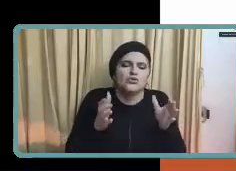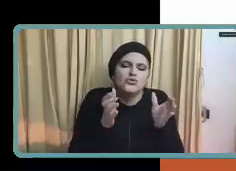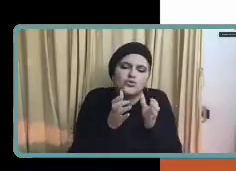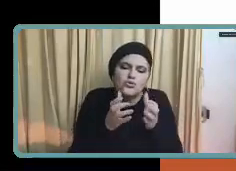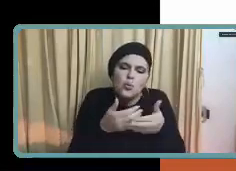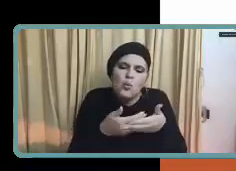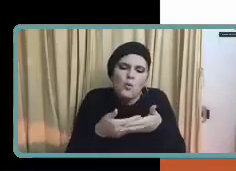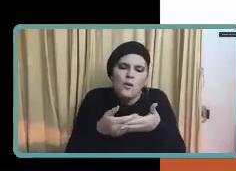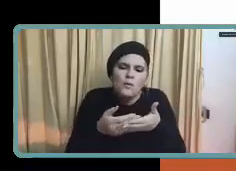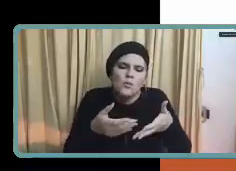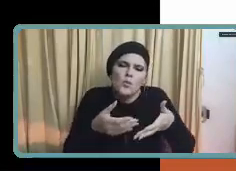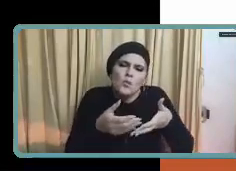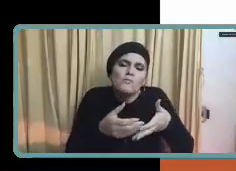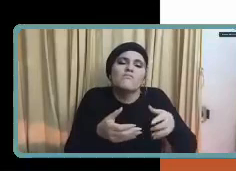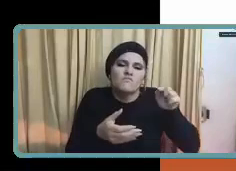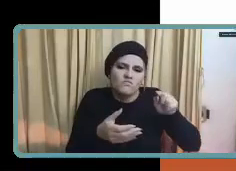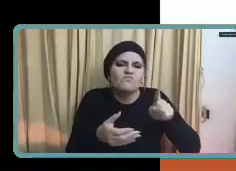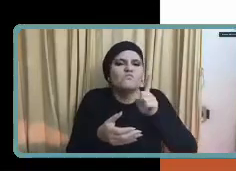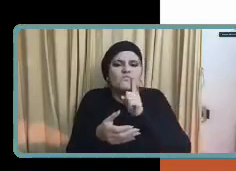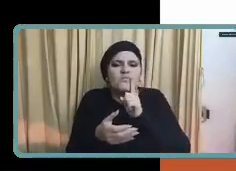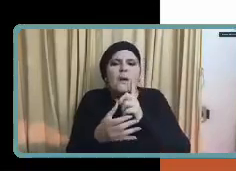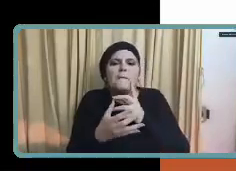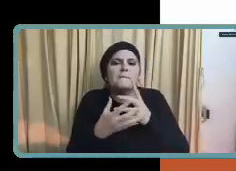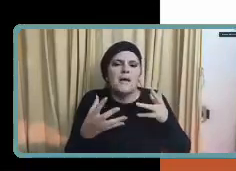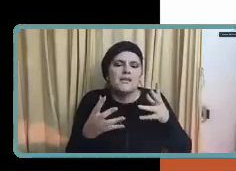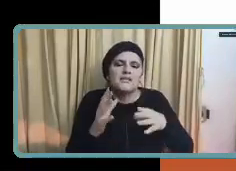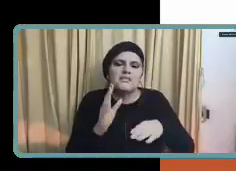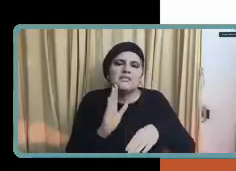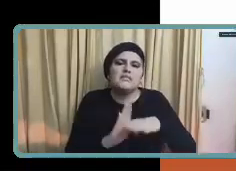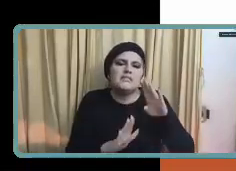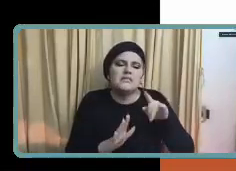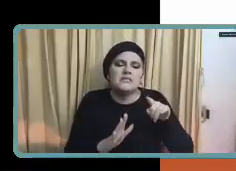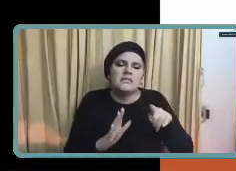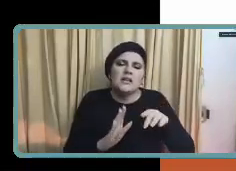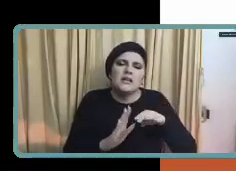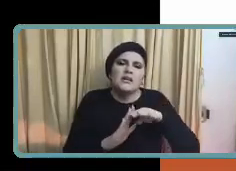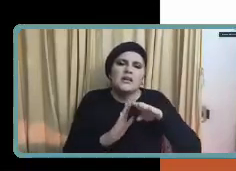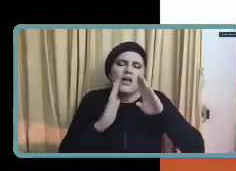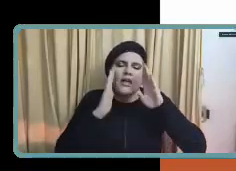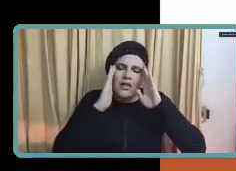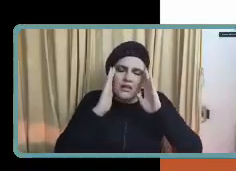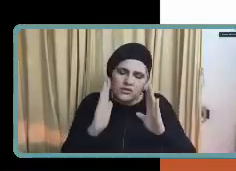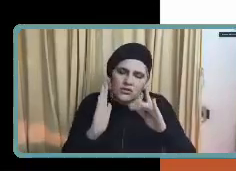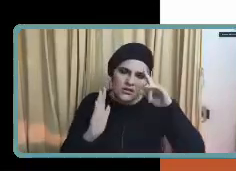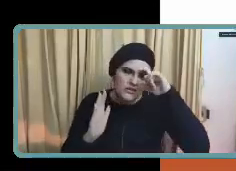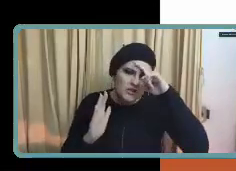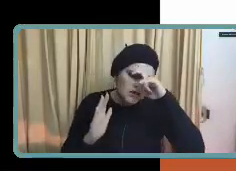tienen más probabilidades de tener, por ejemplo, déficit atencional, quizás de tener trastornos conductuales o de tener